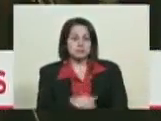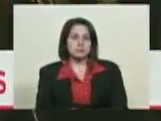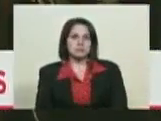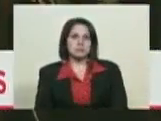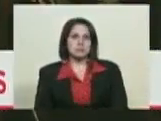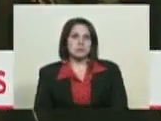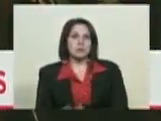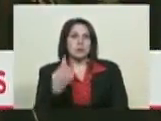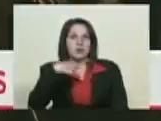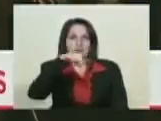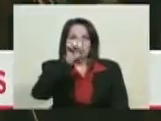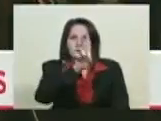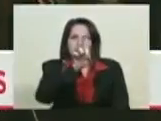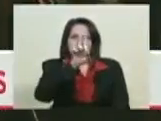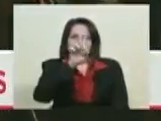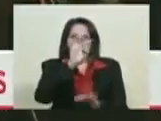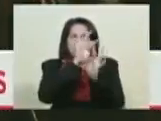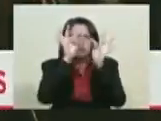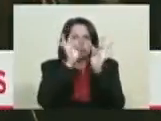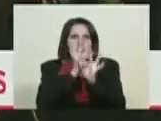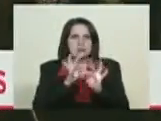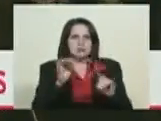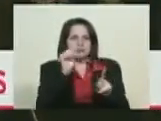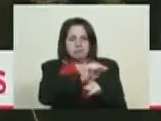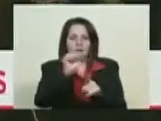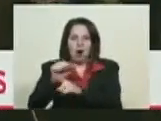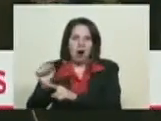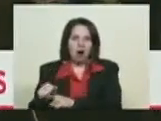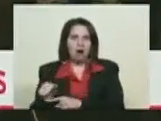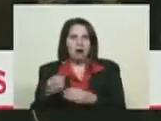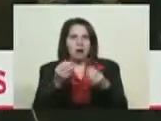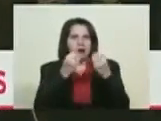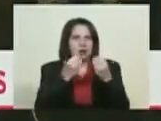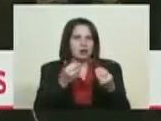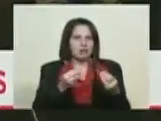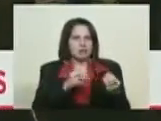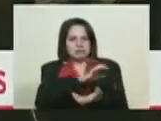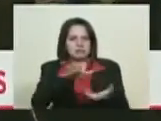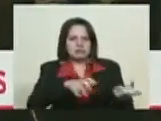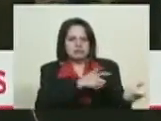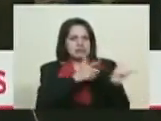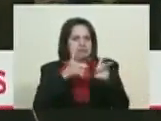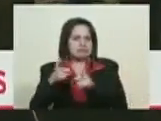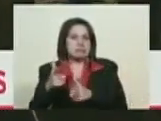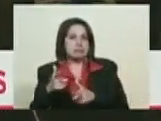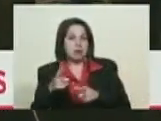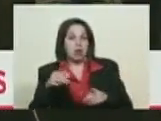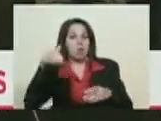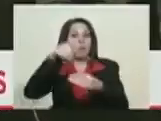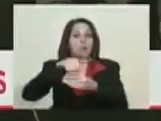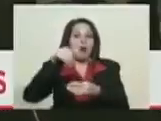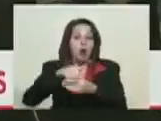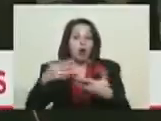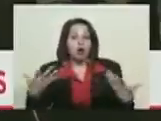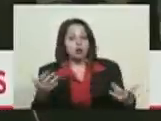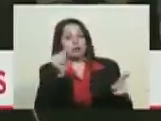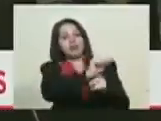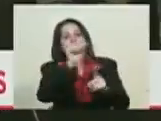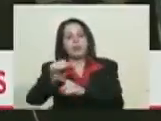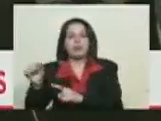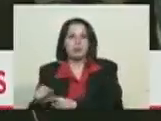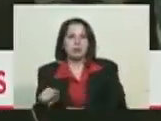La única forma de derrotar a los guarimberos y a los violentos fue con el voto popular y la Asamblea